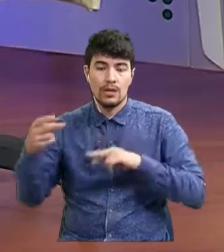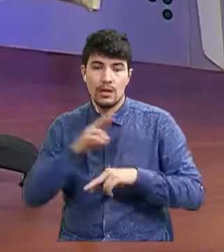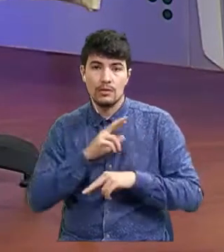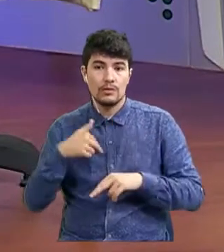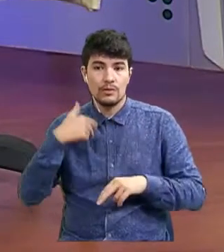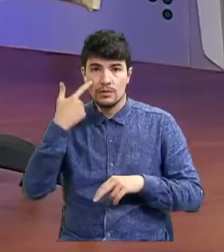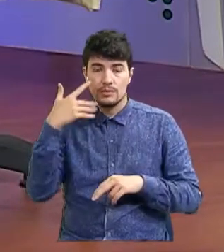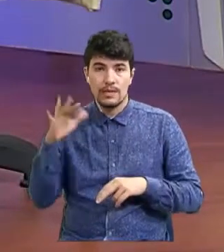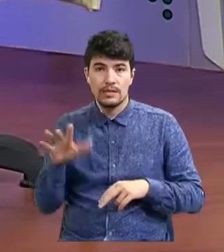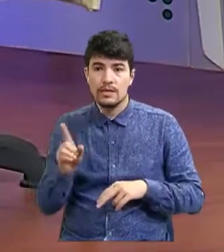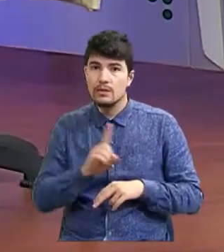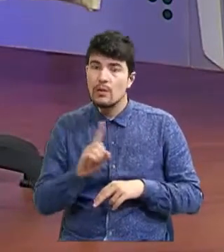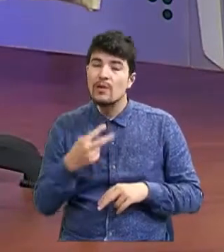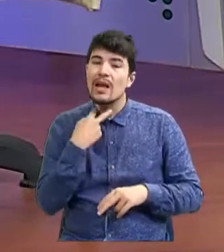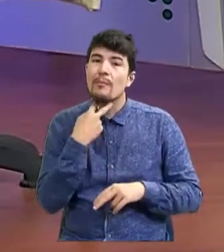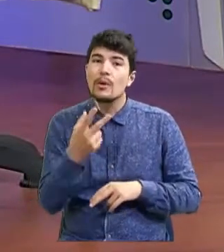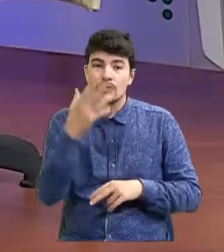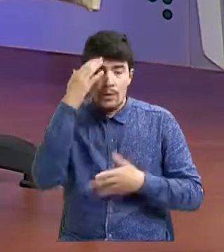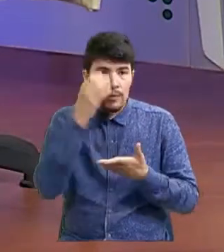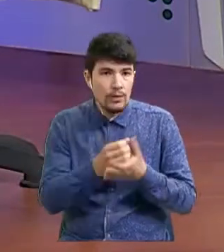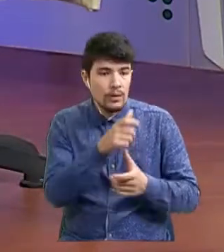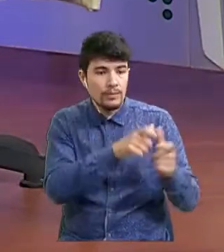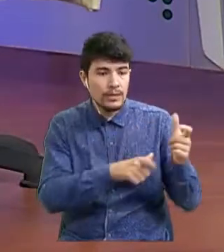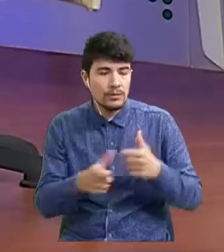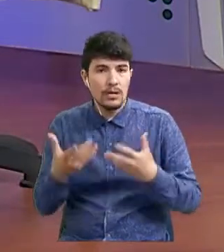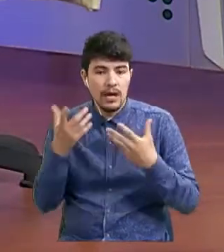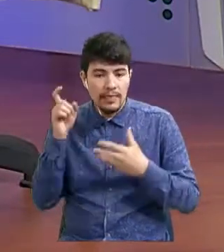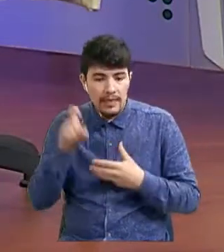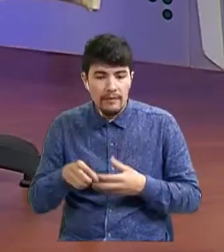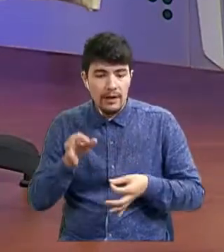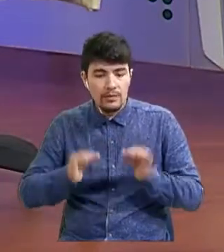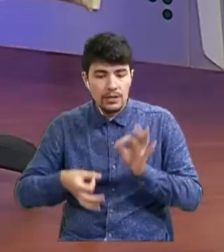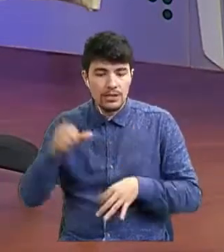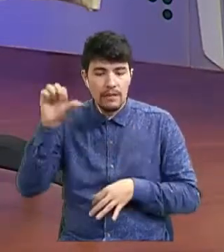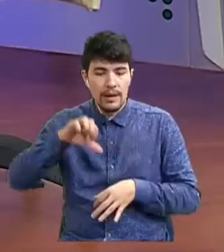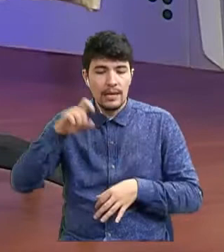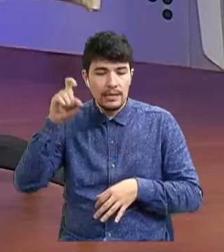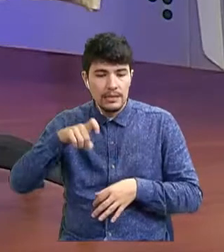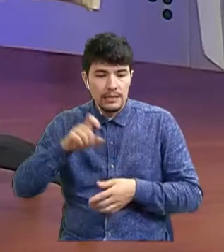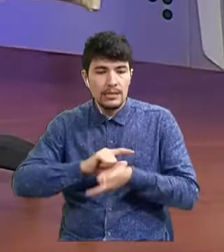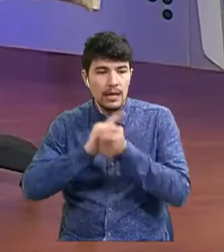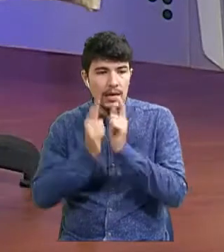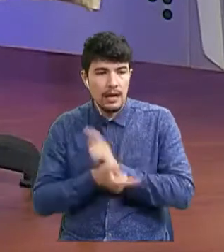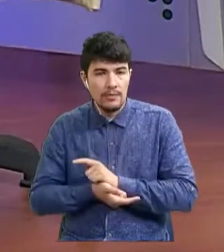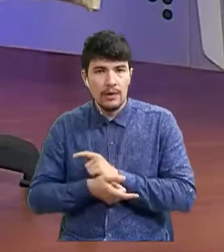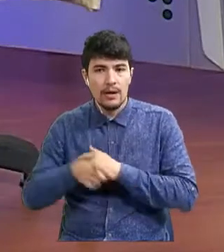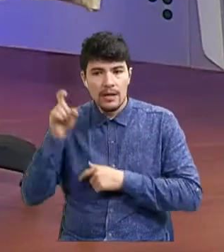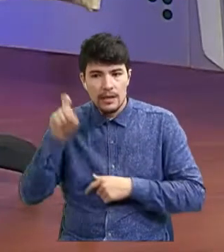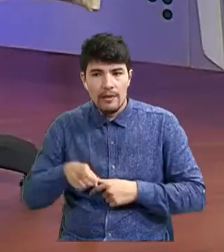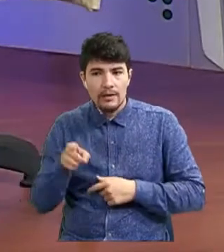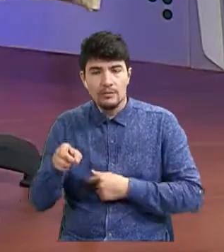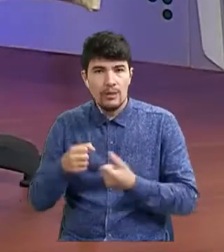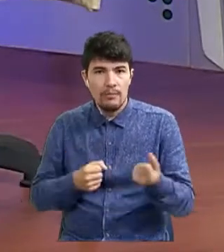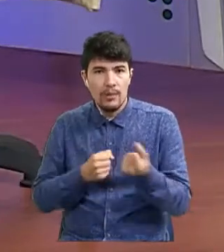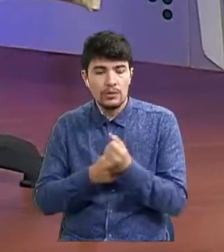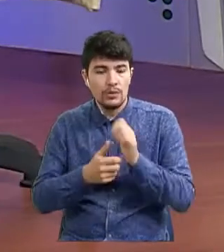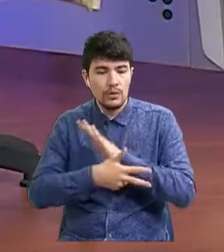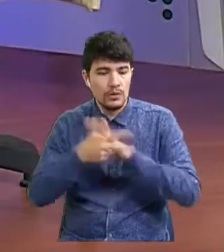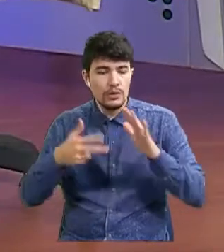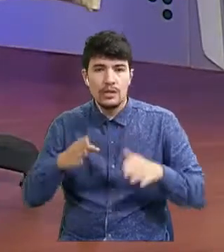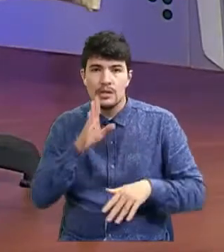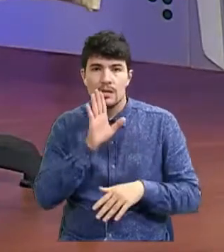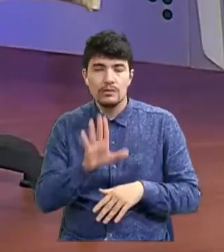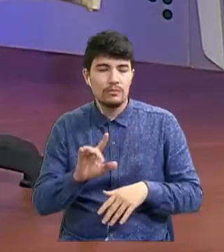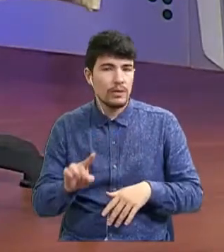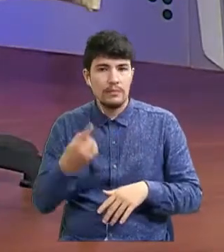que es que son las voces de las gentes que se oyen de que la justicia va mal, que se requiere hacer una reestructuración, y tienen un poder constituyente, que es el